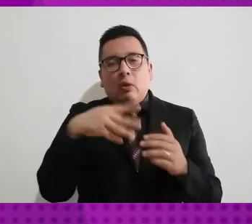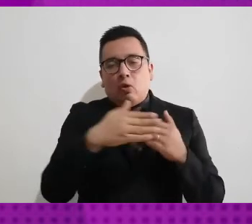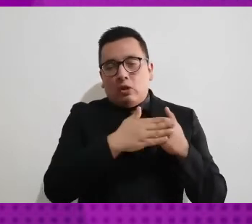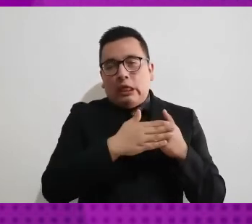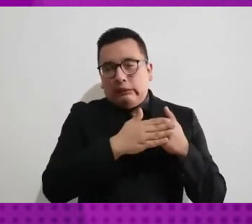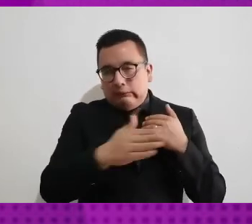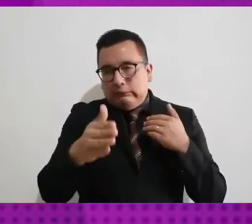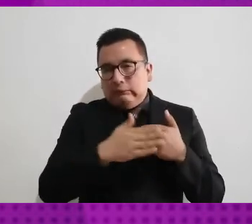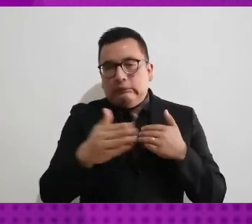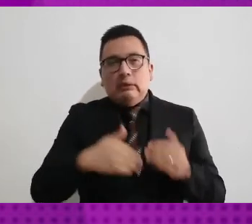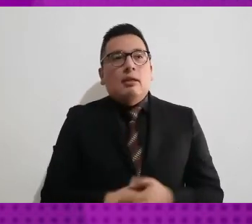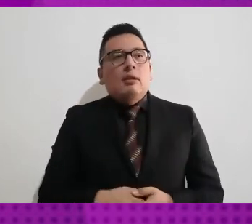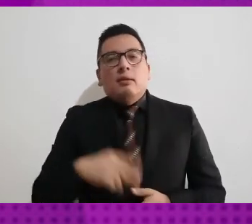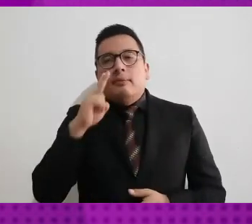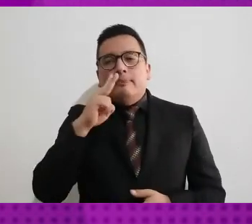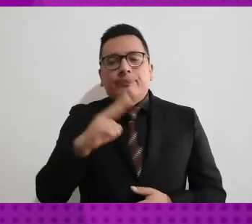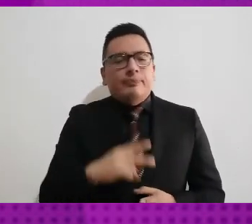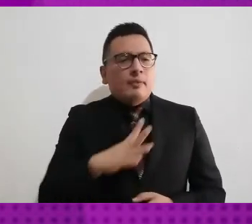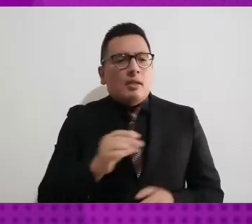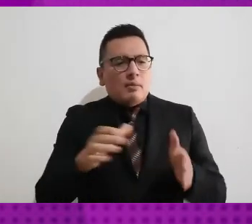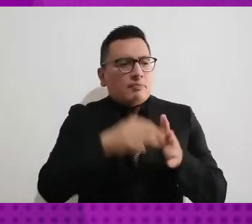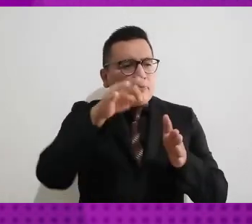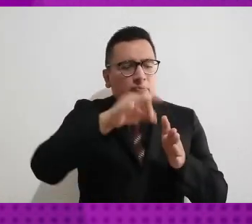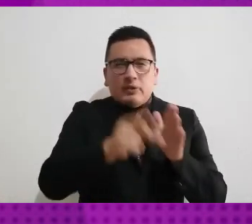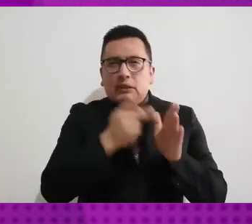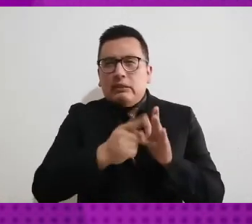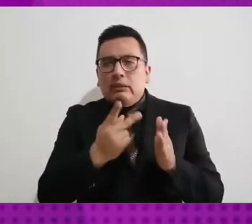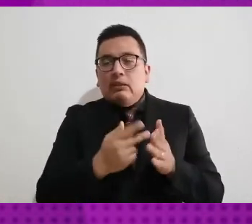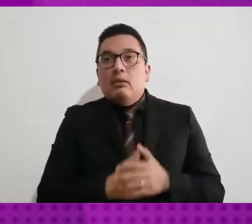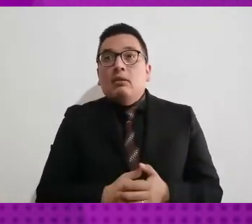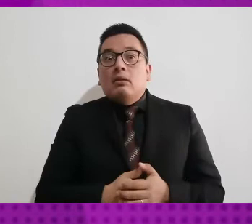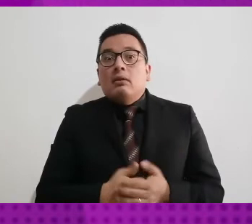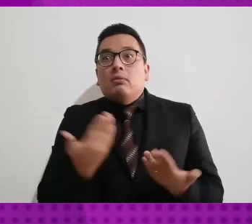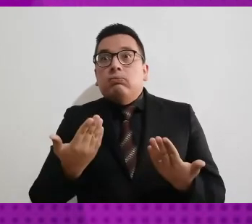las elecciones locales, municipales, legislativas o de gobernadores,